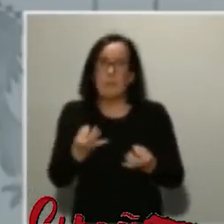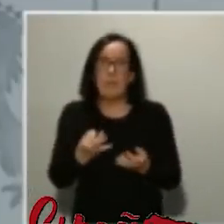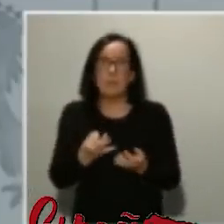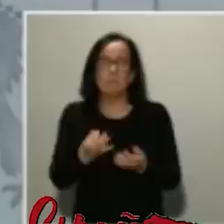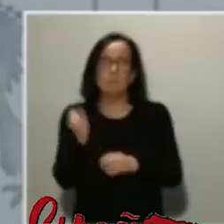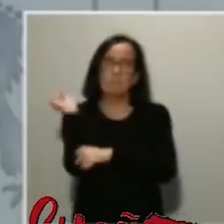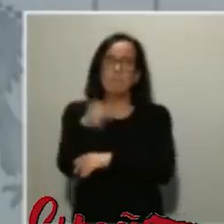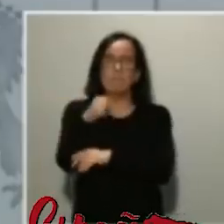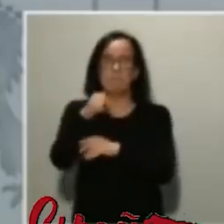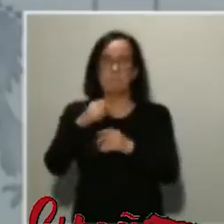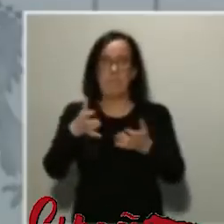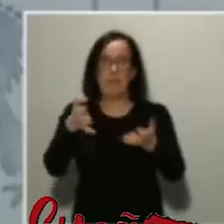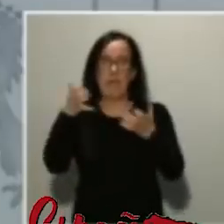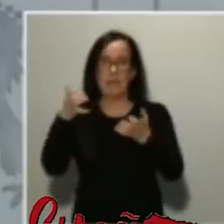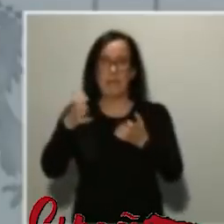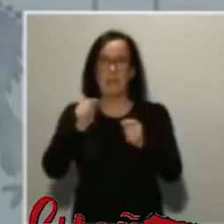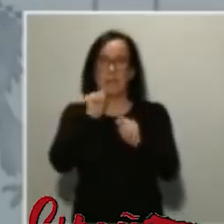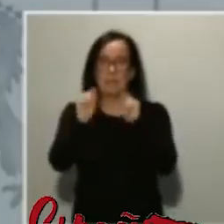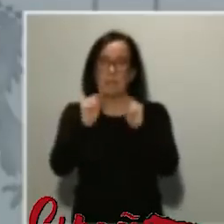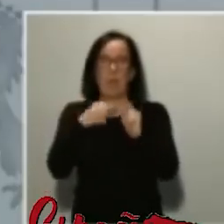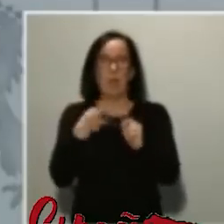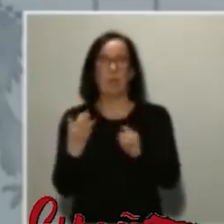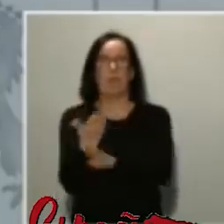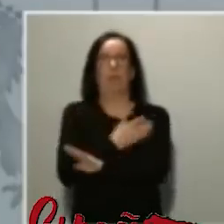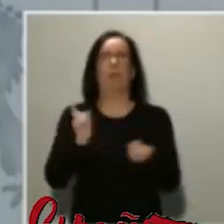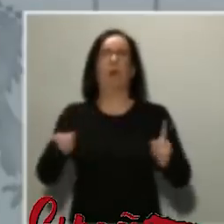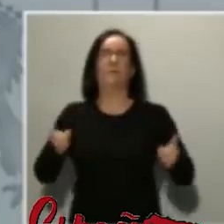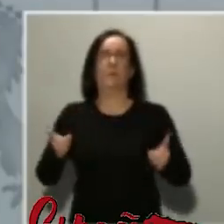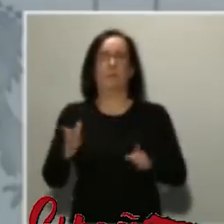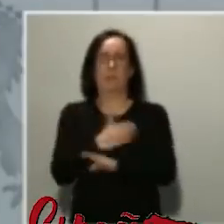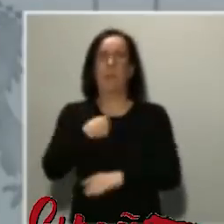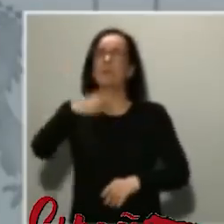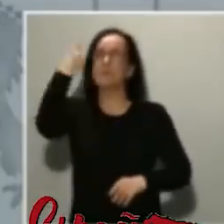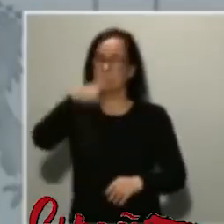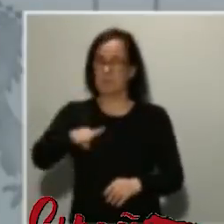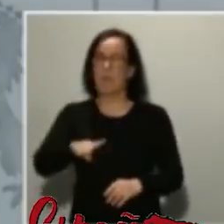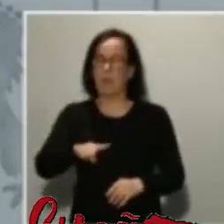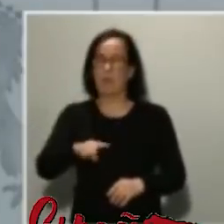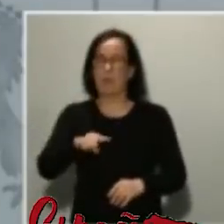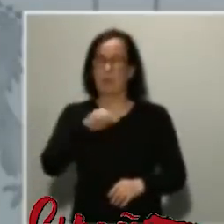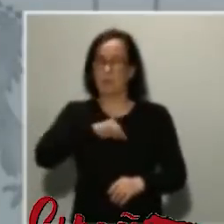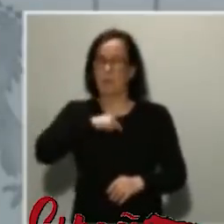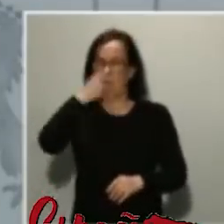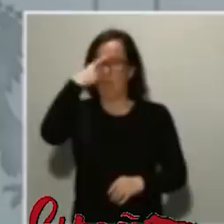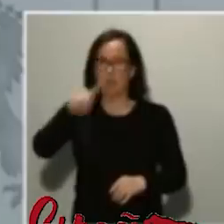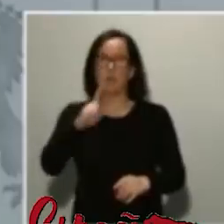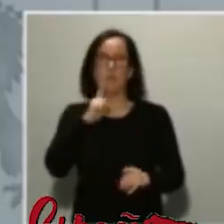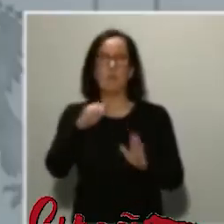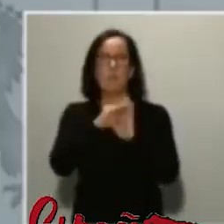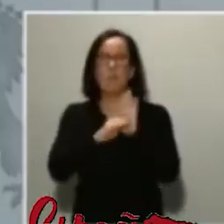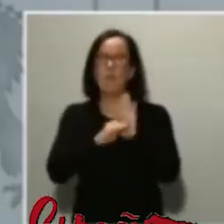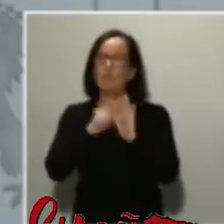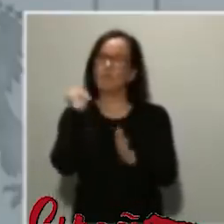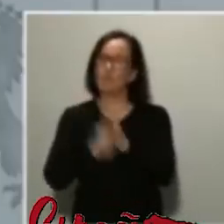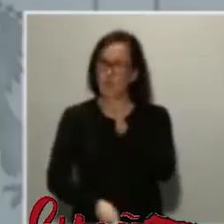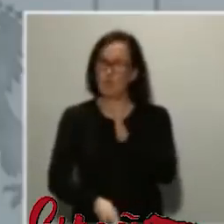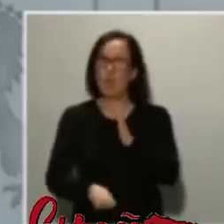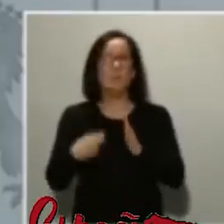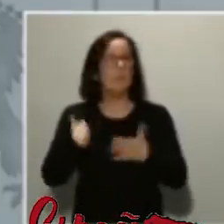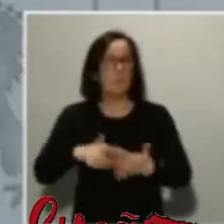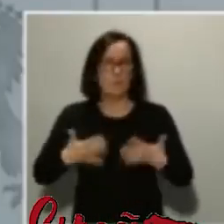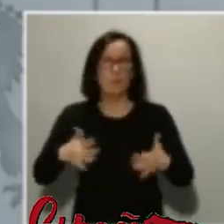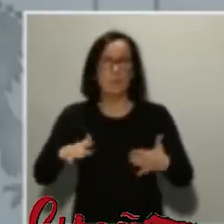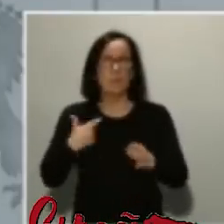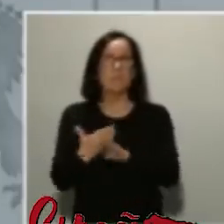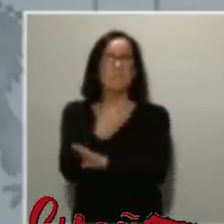Oiga, qué ejemplo, si eso es verdad, más extraordinario, ¿verdad? Absolutamente extraordinario. Pero lo que